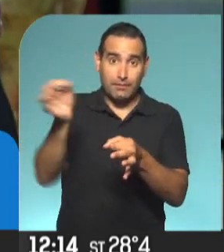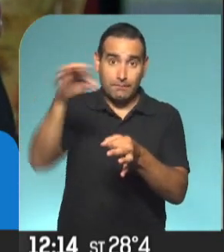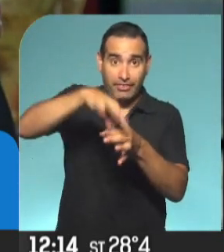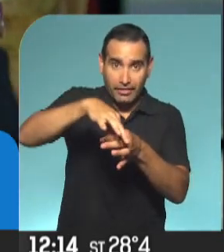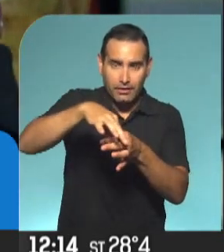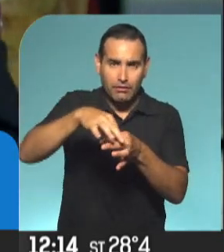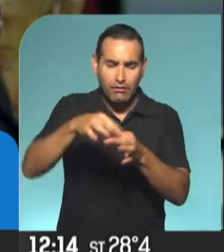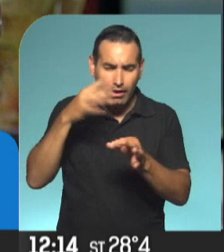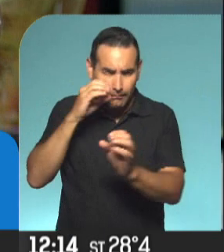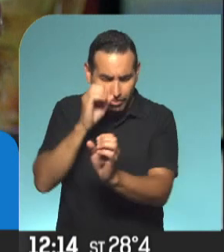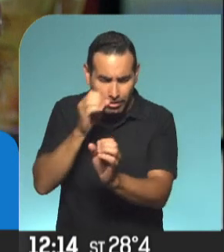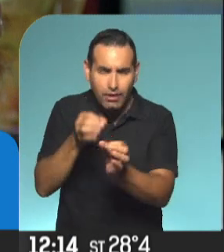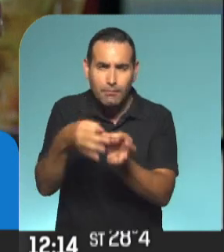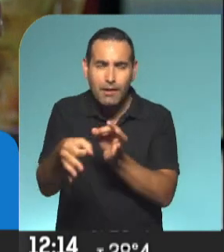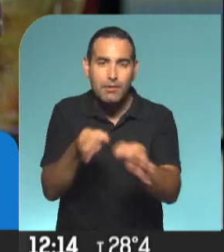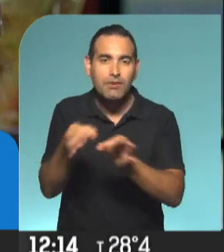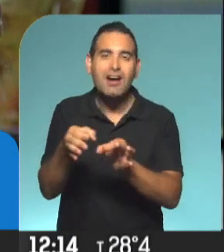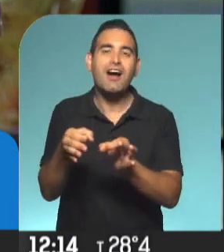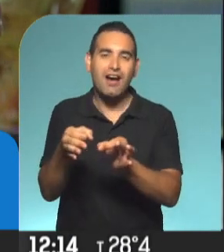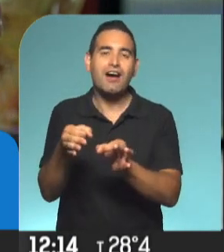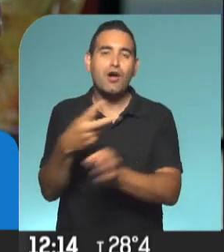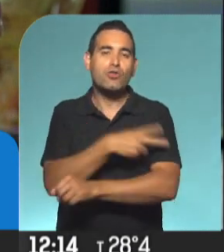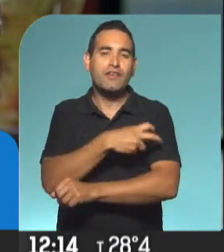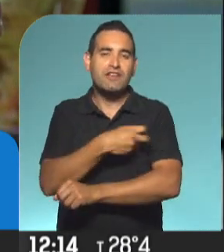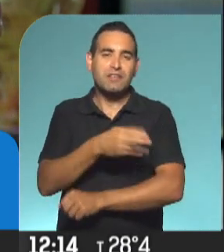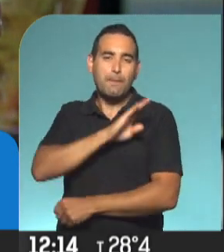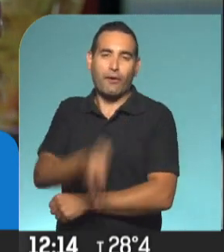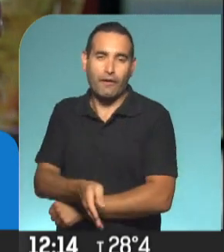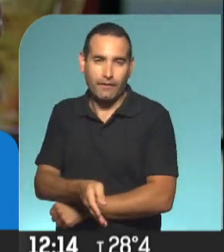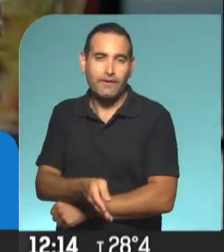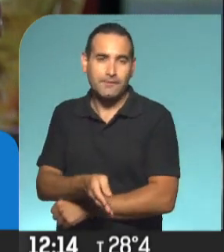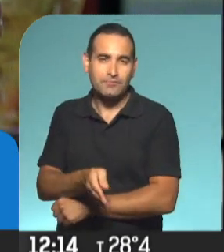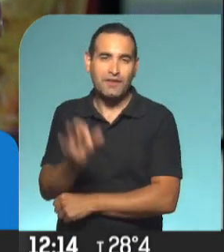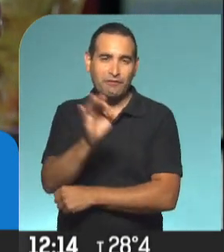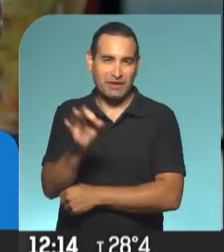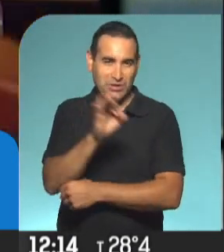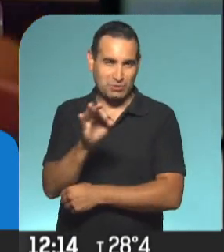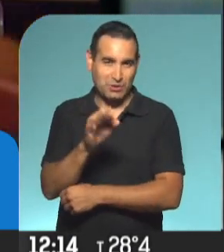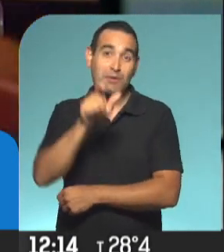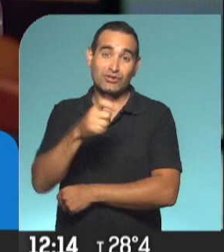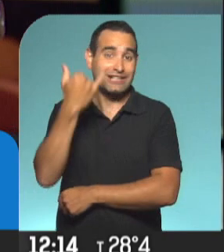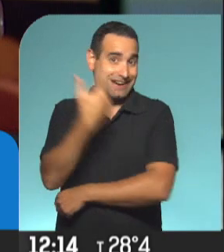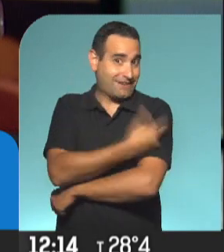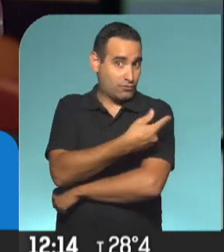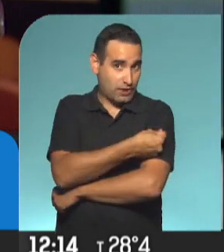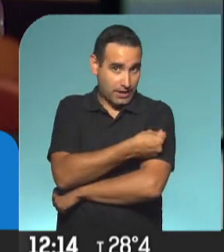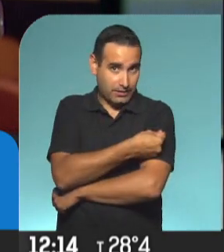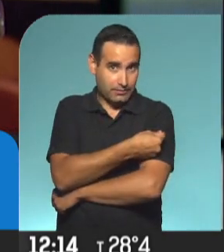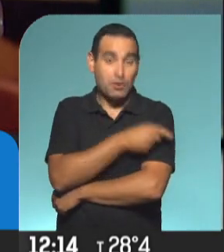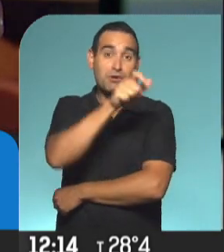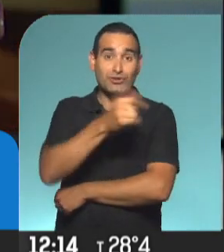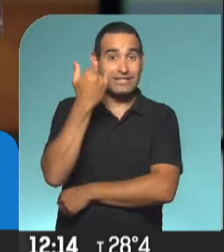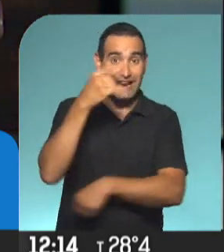esos virus eran neutralizados por los anticuerpos de las personas vacunadas y de las personas que habían sufrido